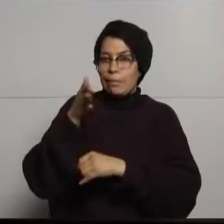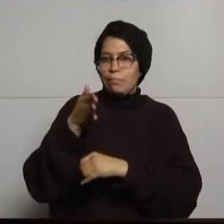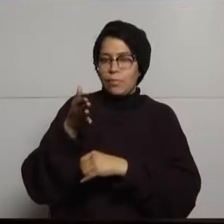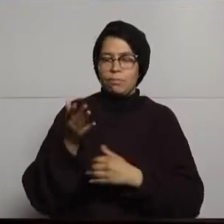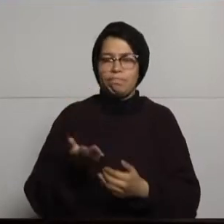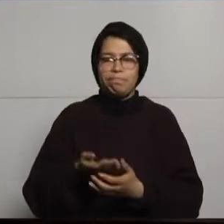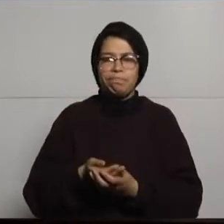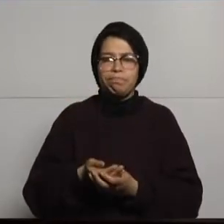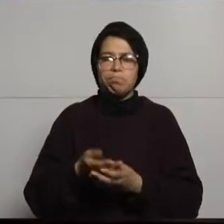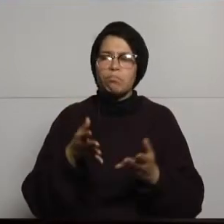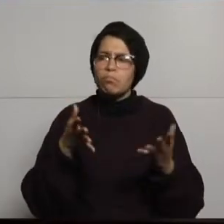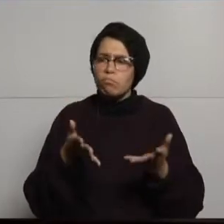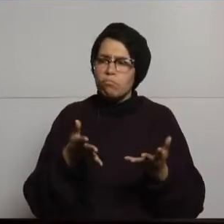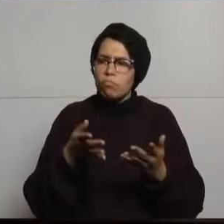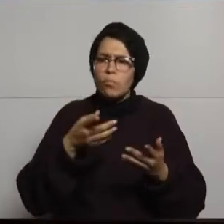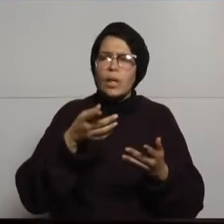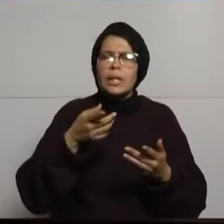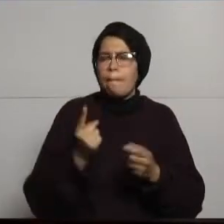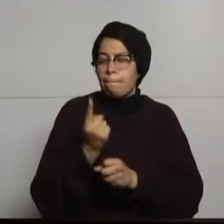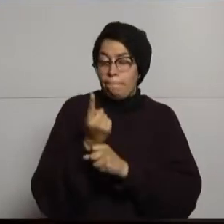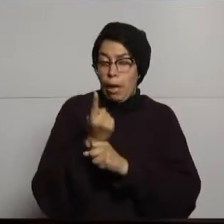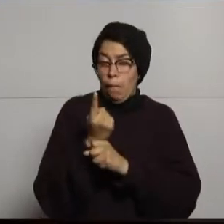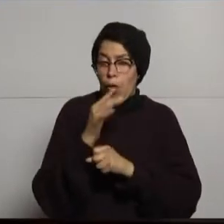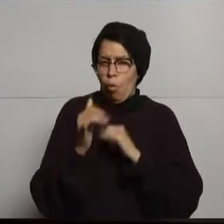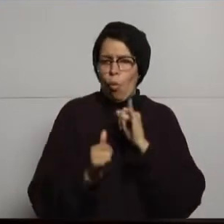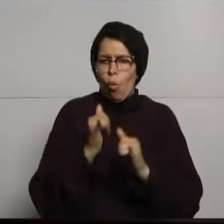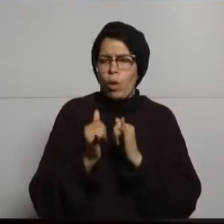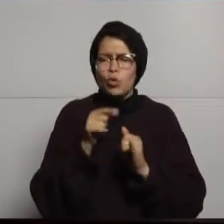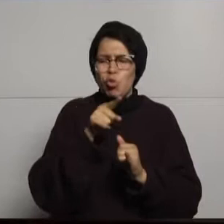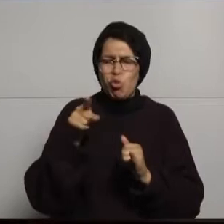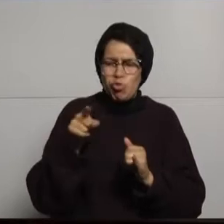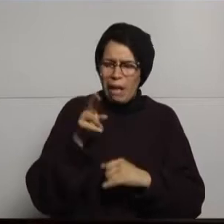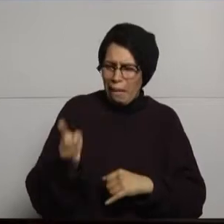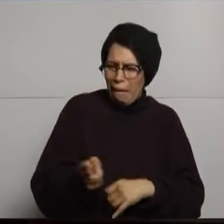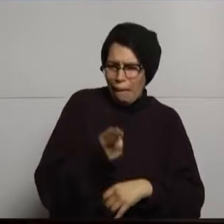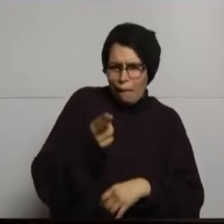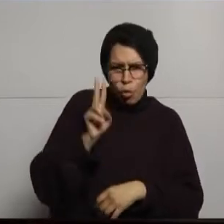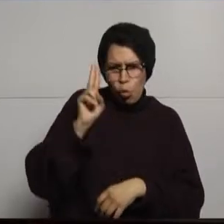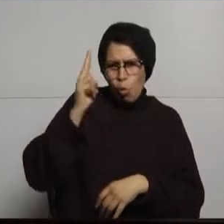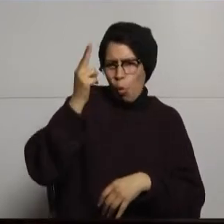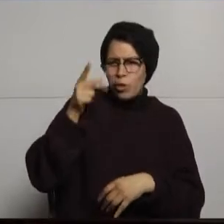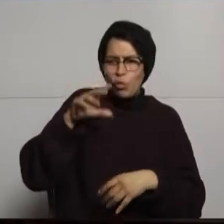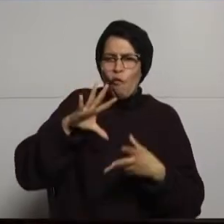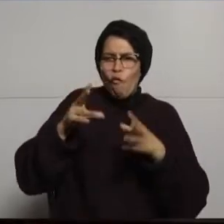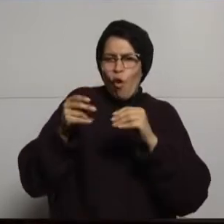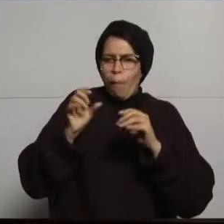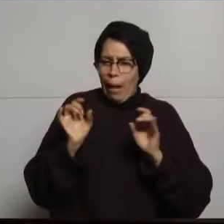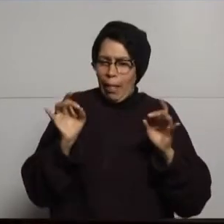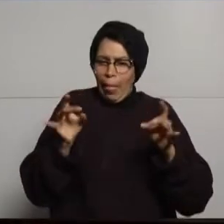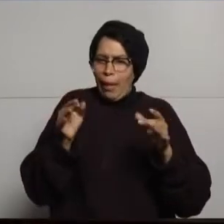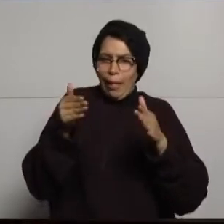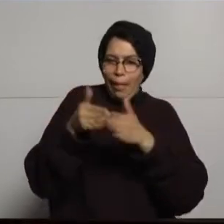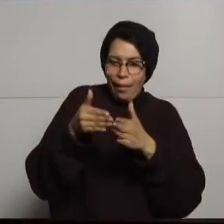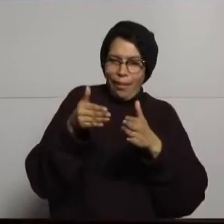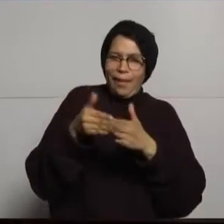tres cosas. Primero, pandemia. Ustedes son tan raros los uruguayos que ni la pandemia les entra. O sea, es una